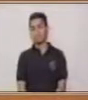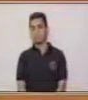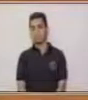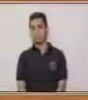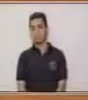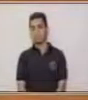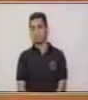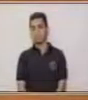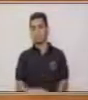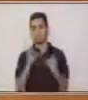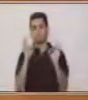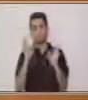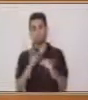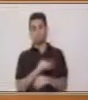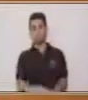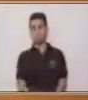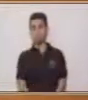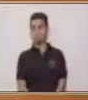Muy bien.